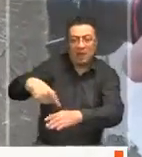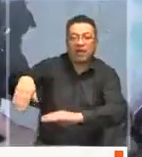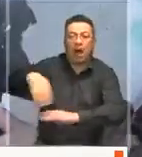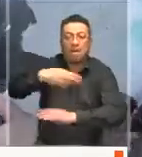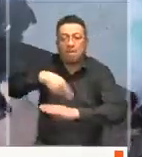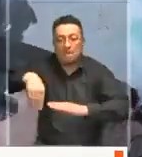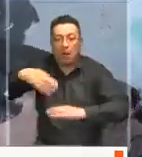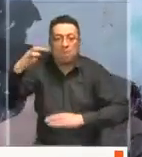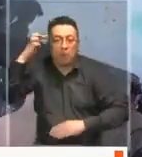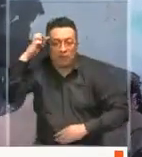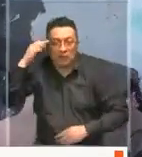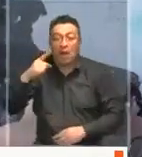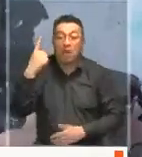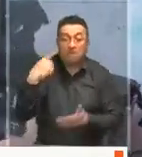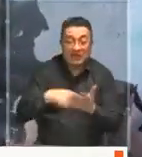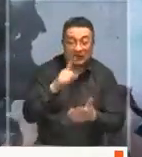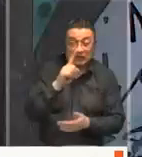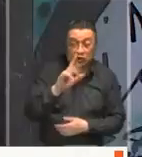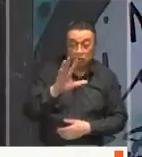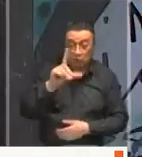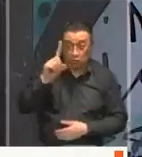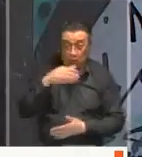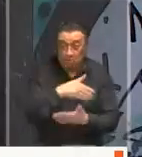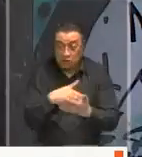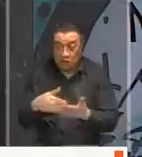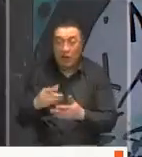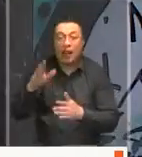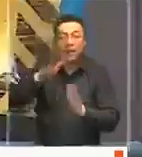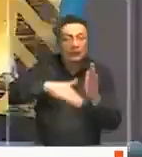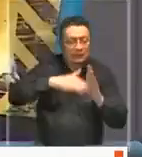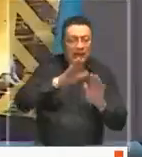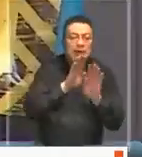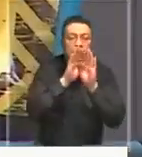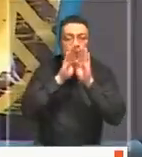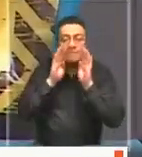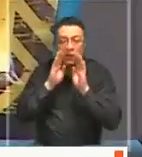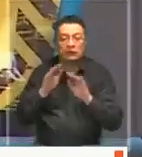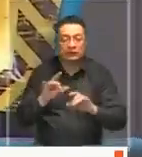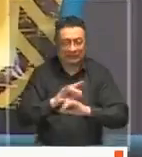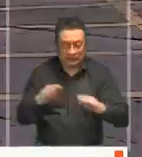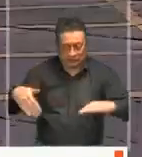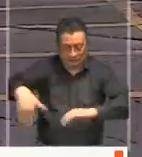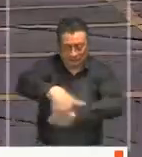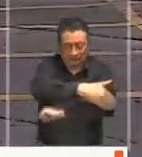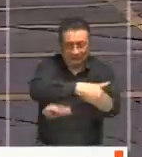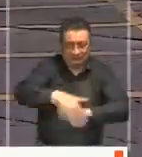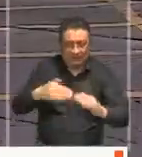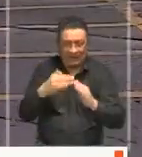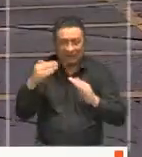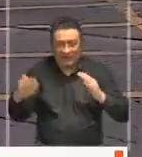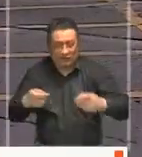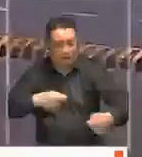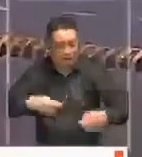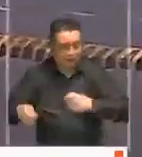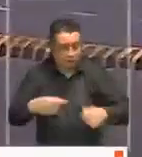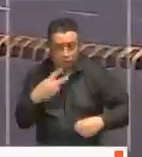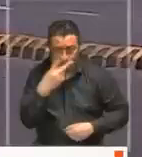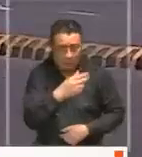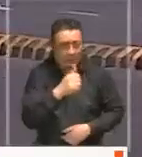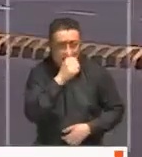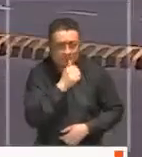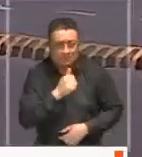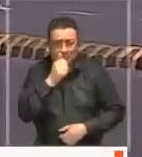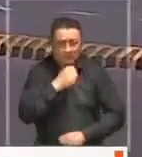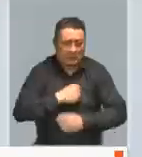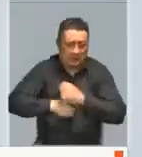1.751 millones de pesos para limpieza y pintura, un proyecto que pretende recuperar el céntrico eje donde vecinos y comerciantes han soportado